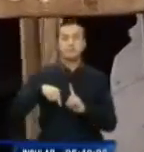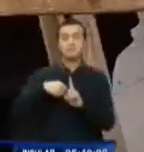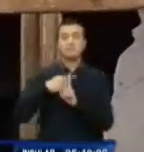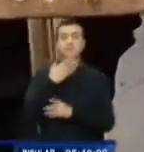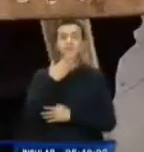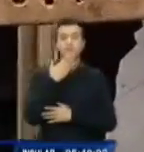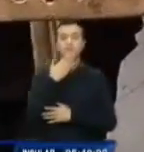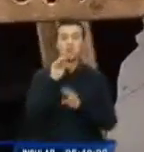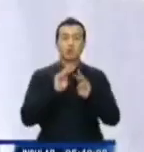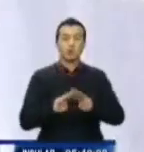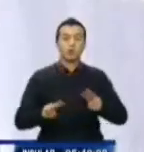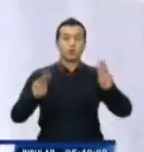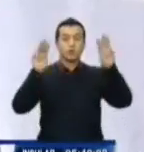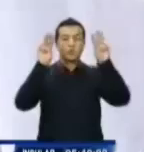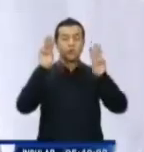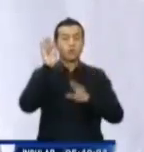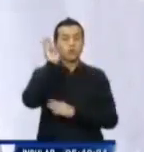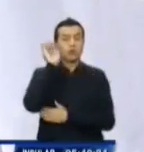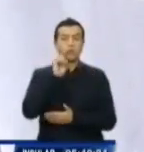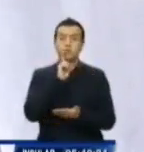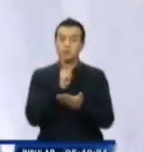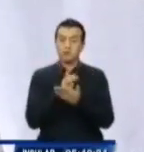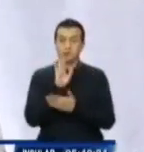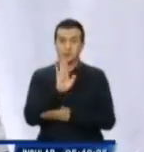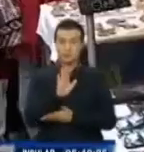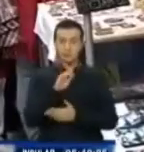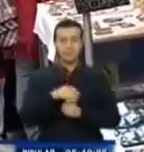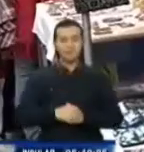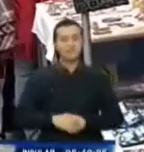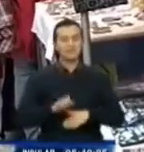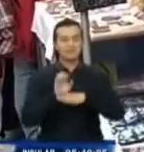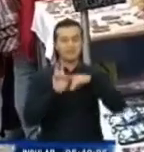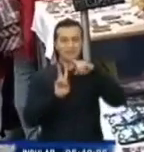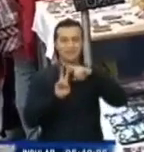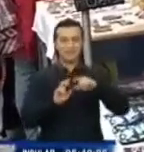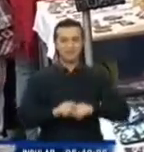de ONU Mujeres, entidad de Naciones Unidas. Eduardo Córdoba, Ecuador TV.